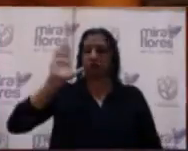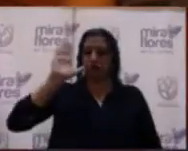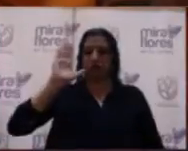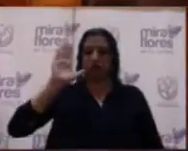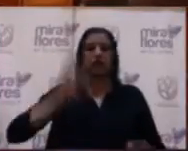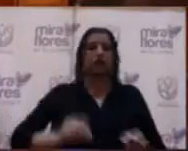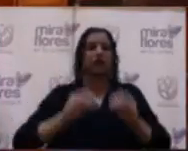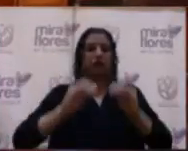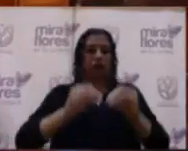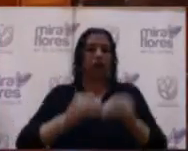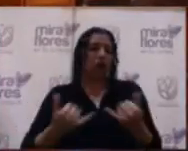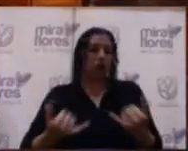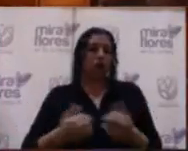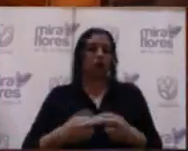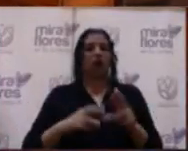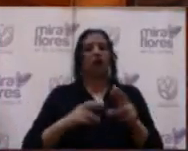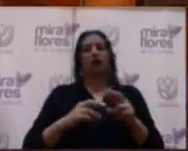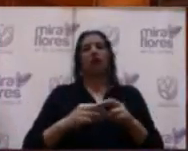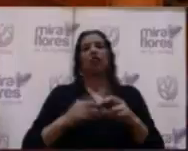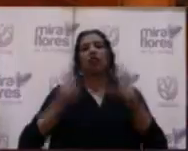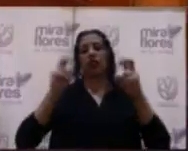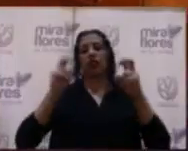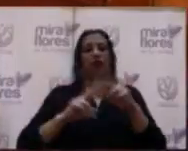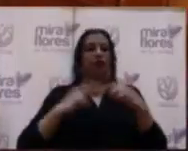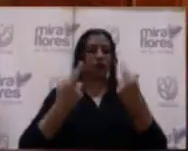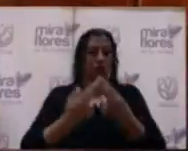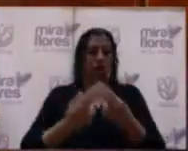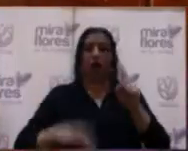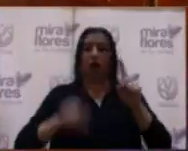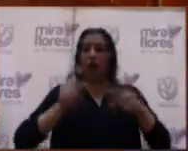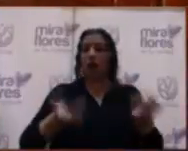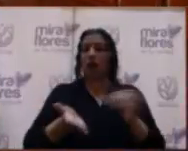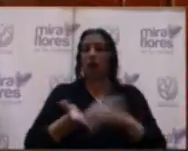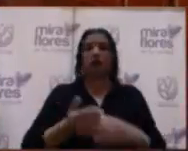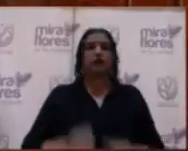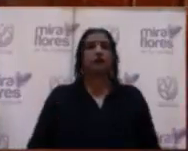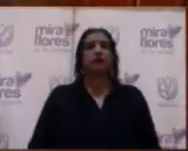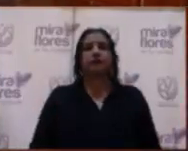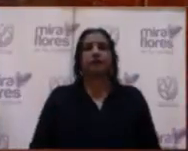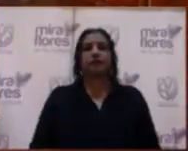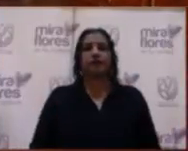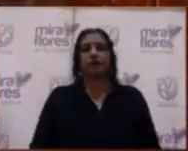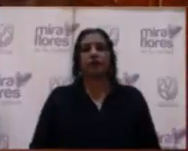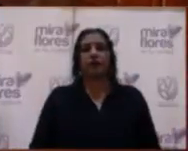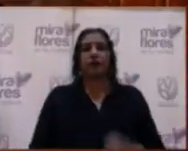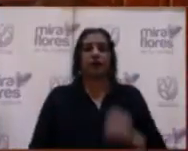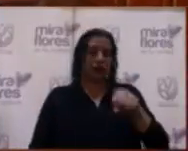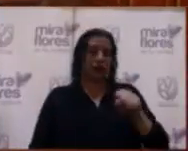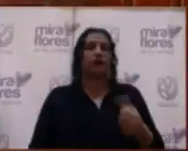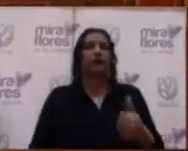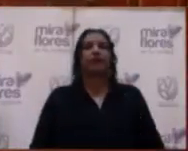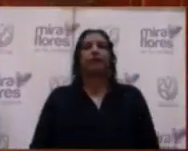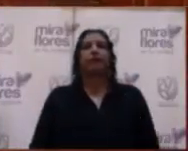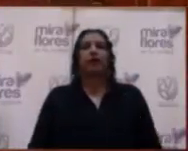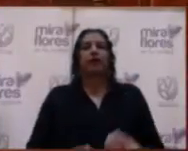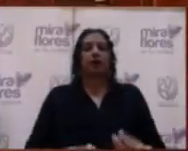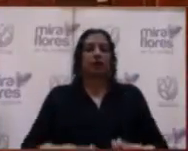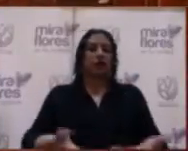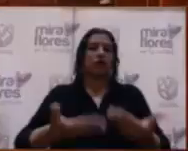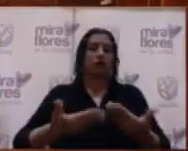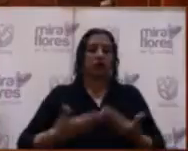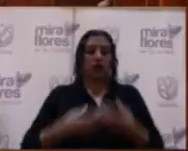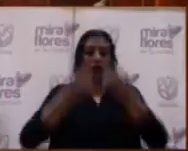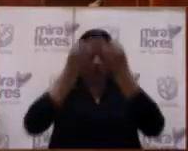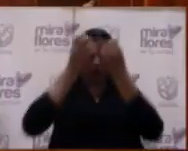pasa a la orden del día. Muy bien. ¿Tenemos algo más? Sí, señor alcalde. Hemos recibido el